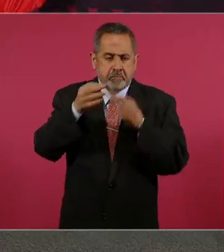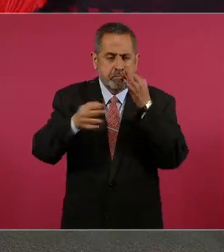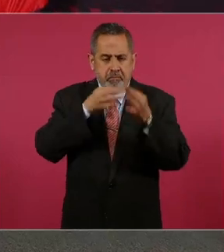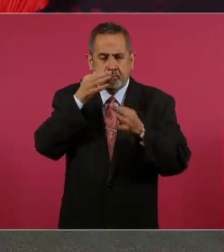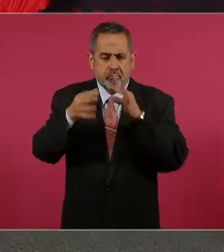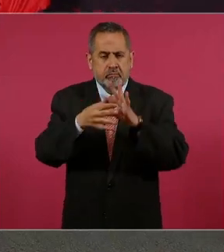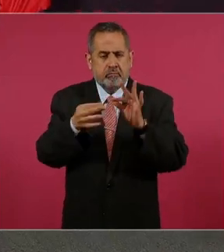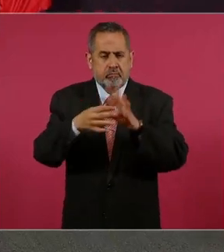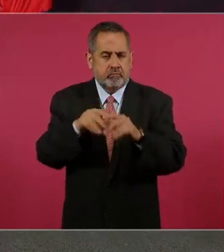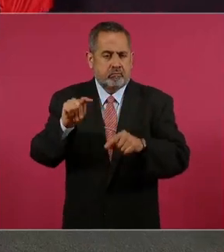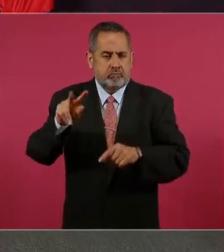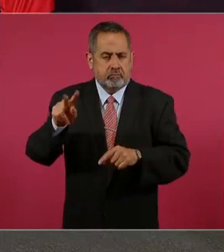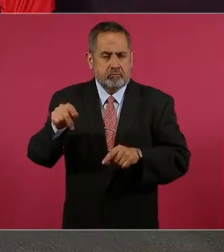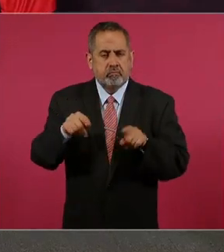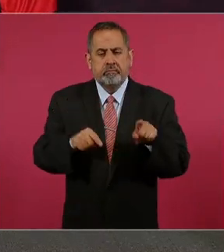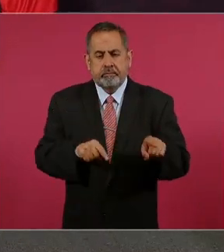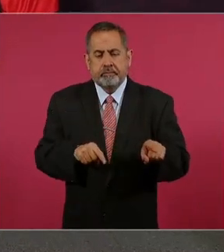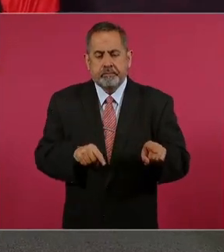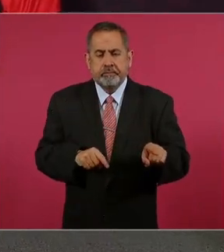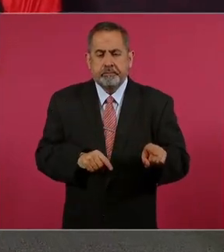un programa de televisión